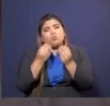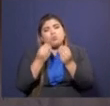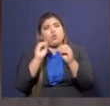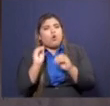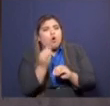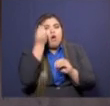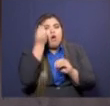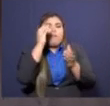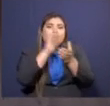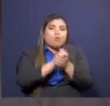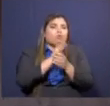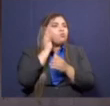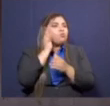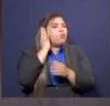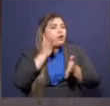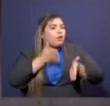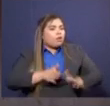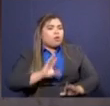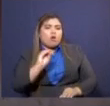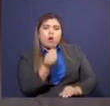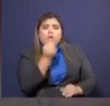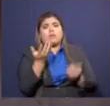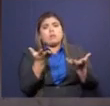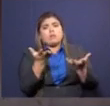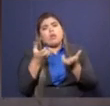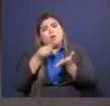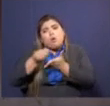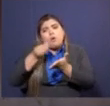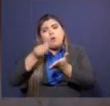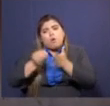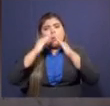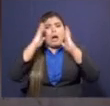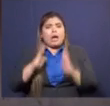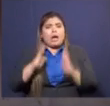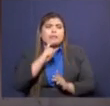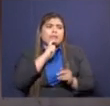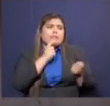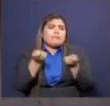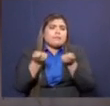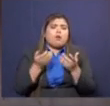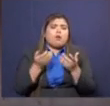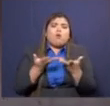panameñas, es otro sector clave para el plan de reactivación económico.